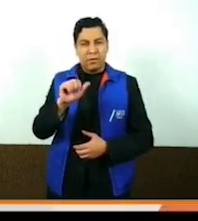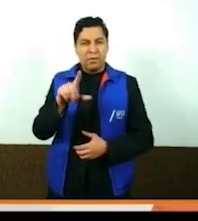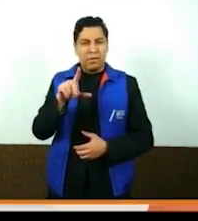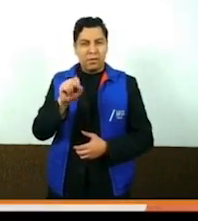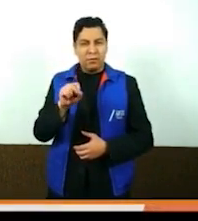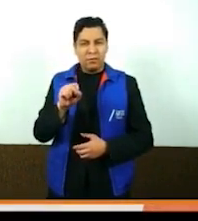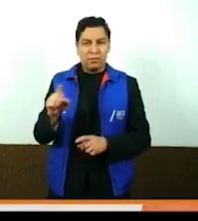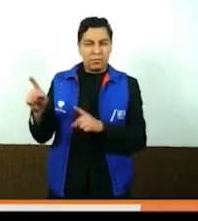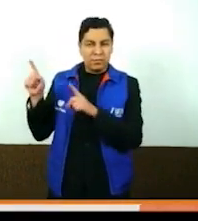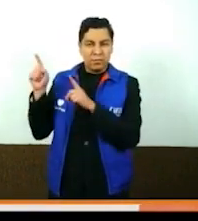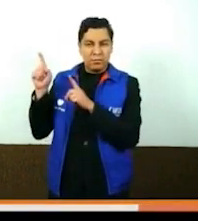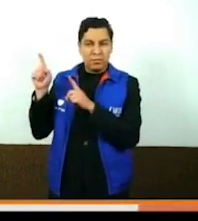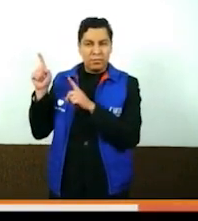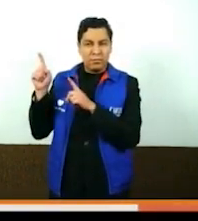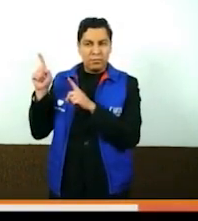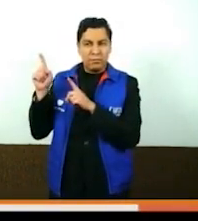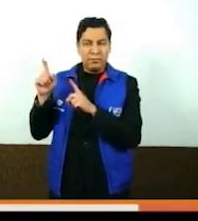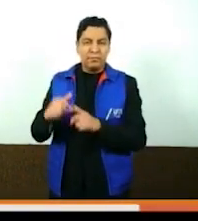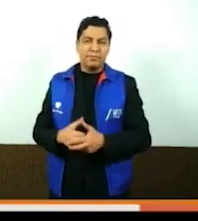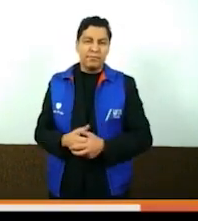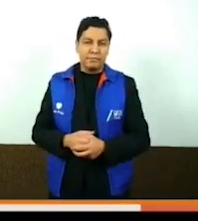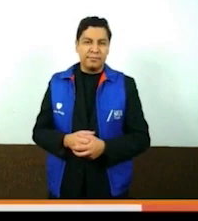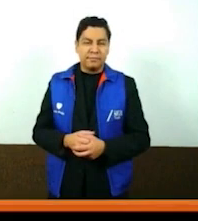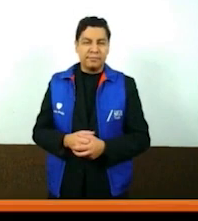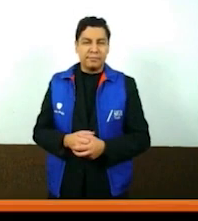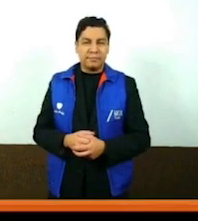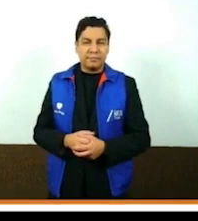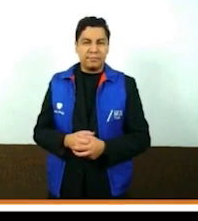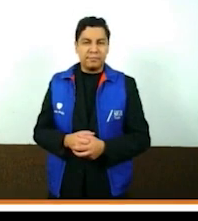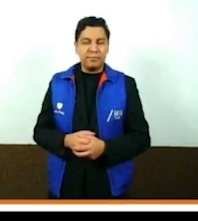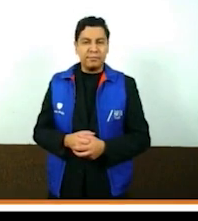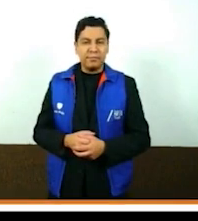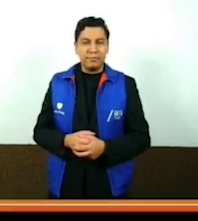Juan Carlos Vitela Melgar,